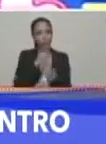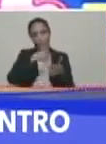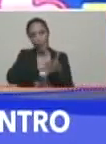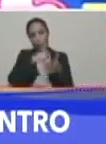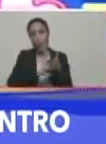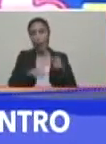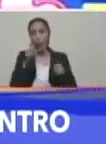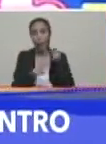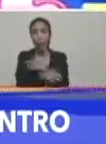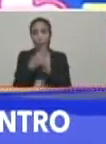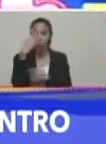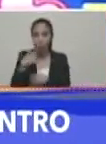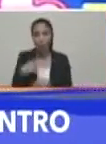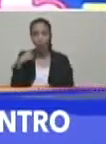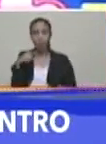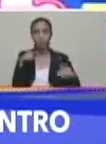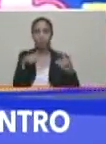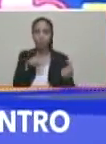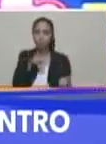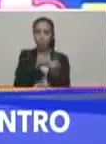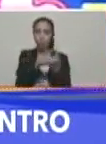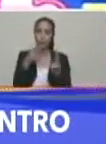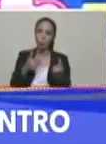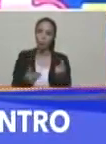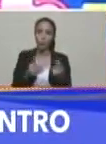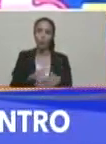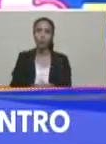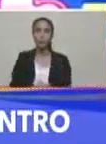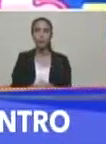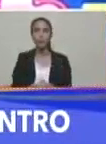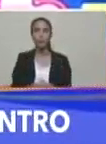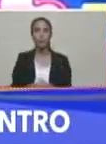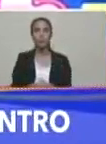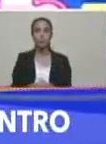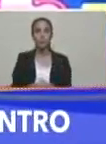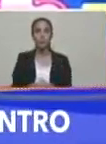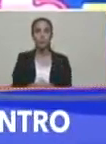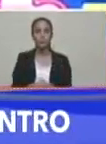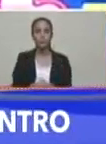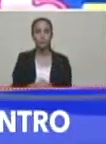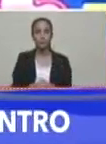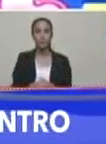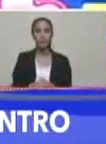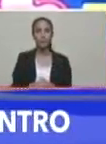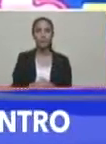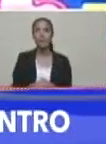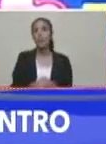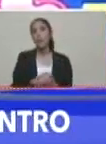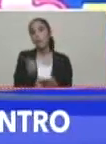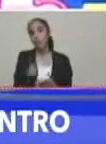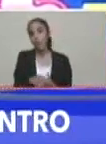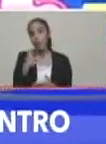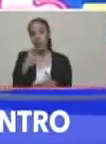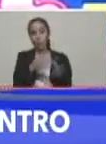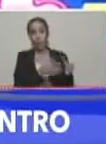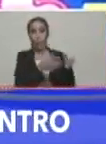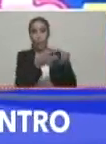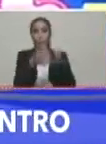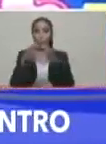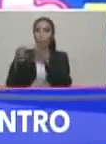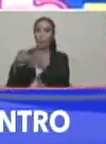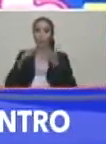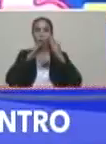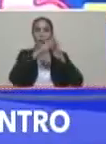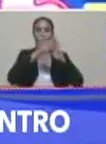población más lo requiere. Y además, un elemento fundamental, ya para terminar, presidente, es de la mano de los movimientos sociales, de los consejos comunales,